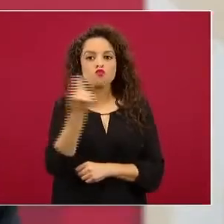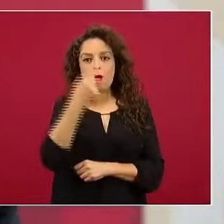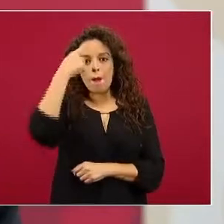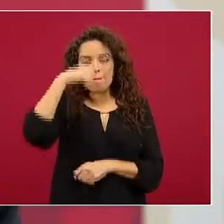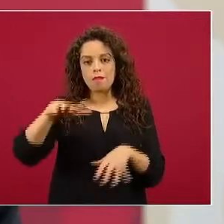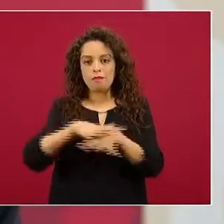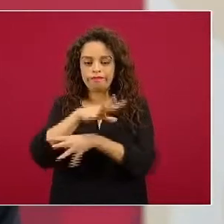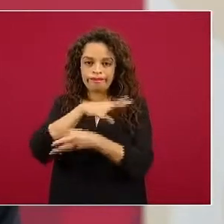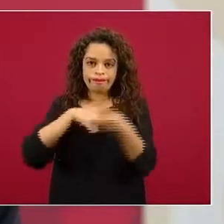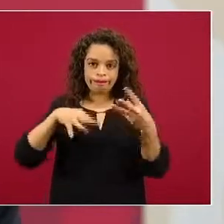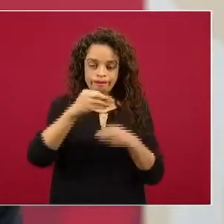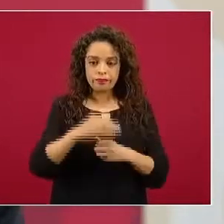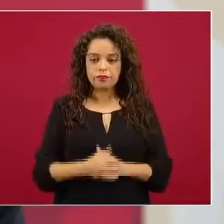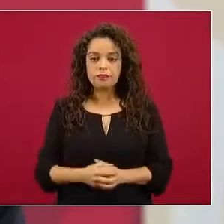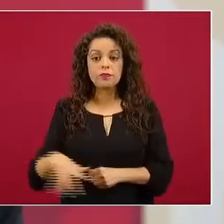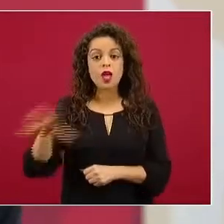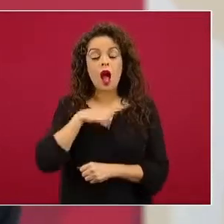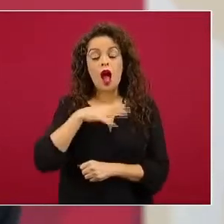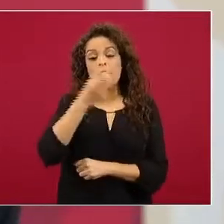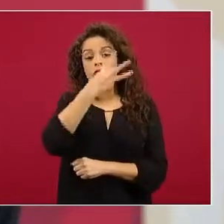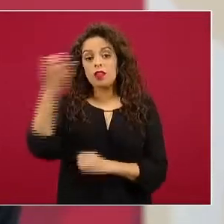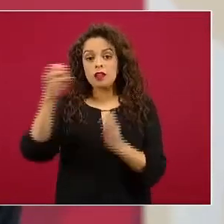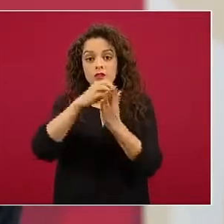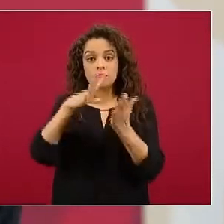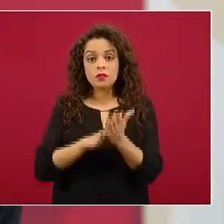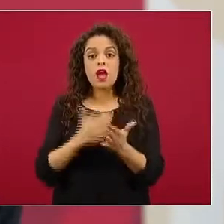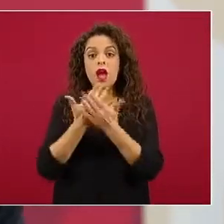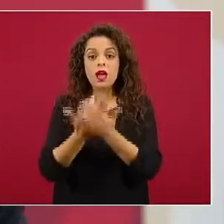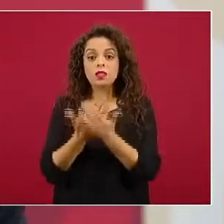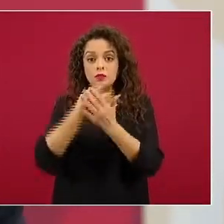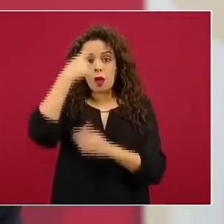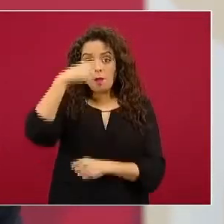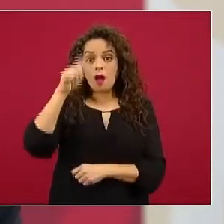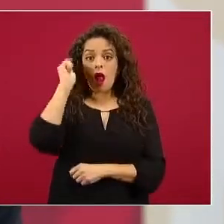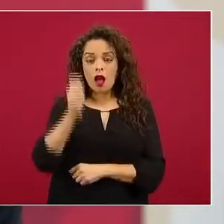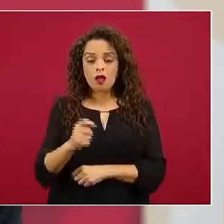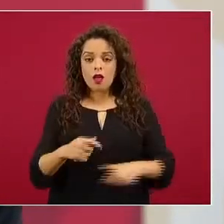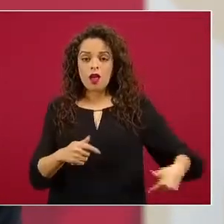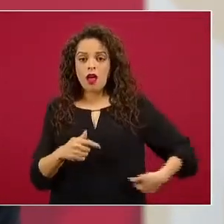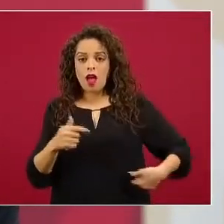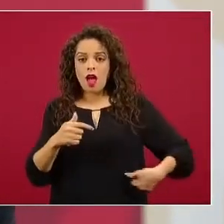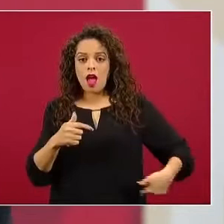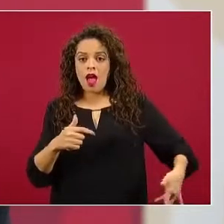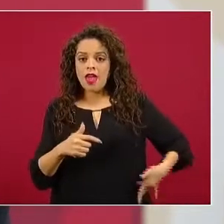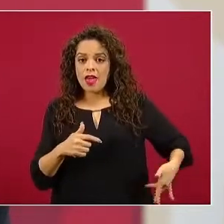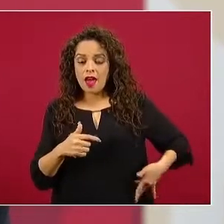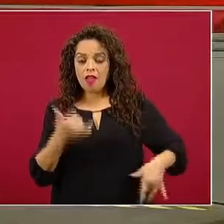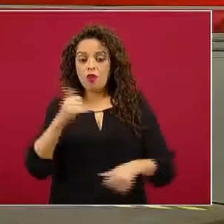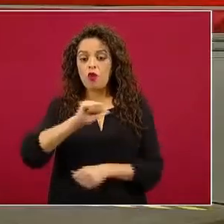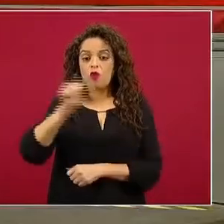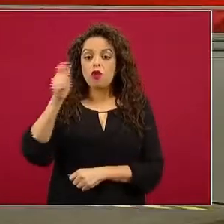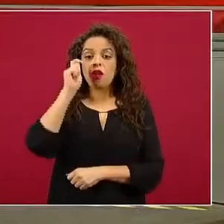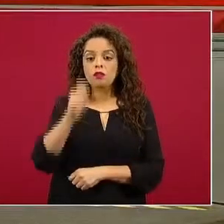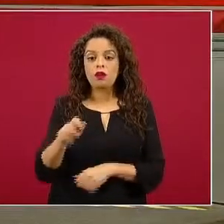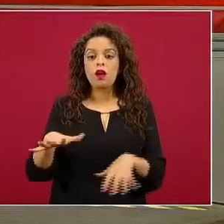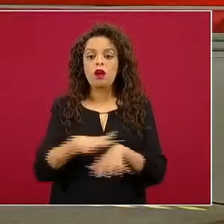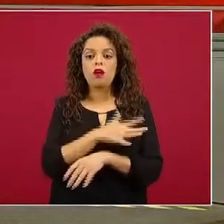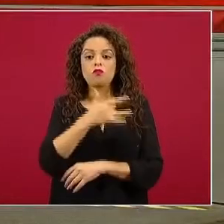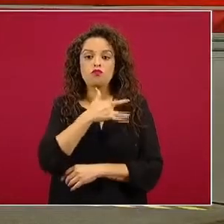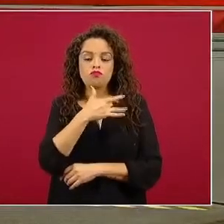Posteriormente hay 300 registros en espera de un trasplante de hígado y 50 en espera de un trasplante de corazón.